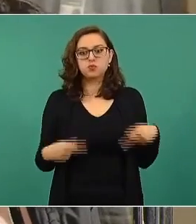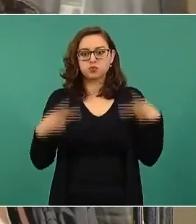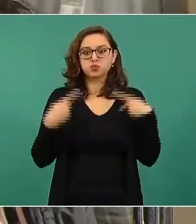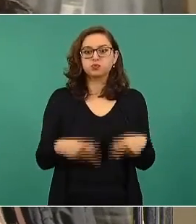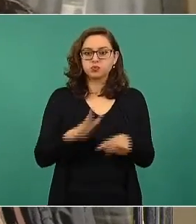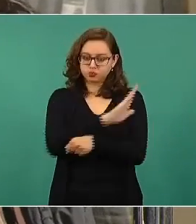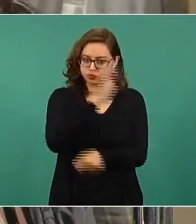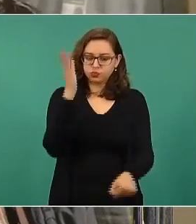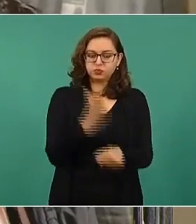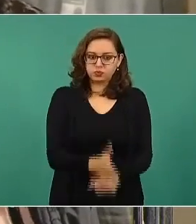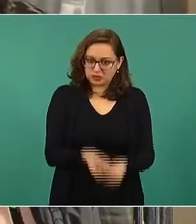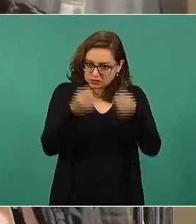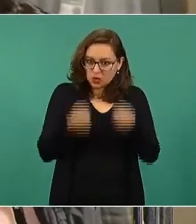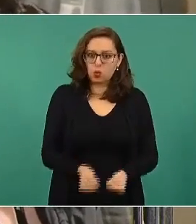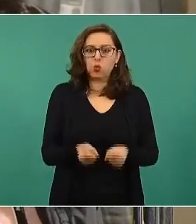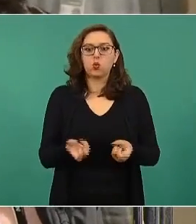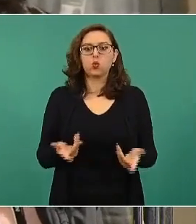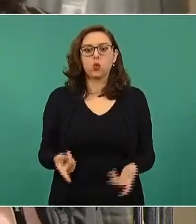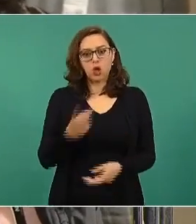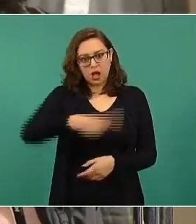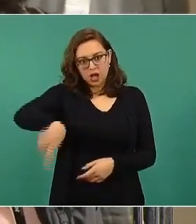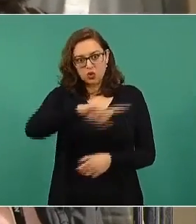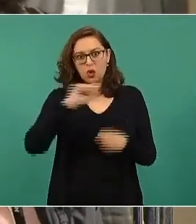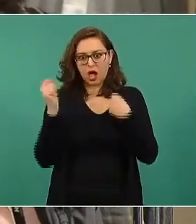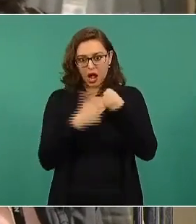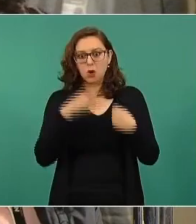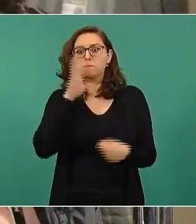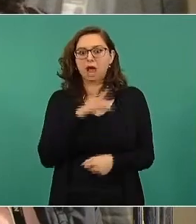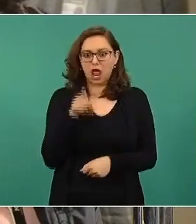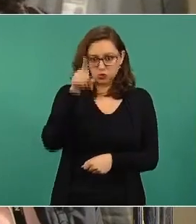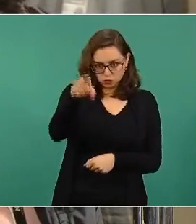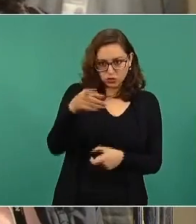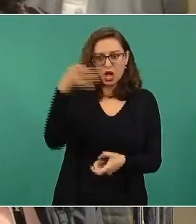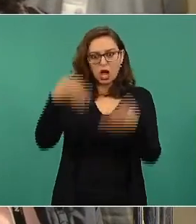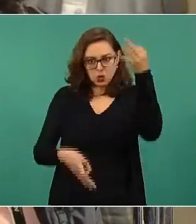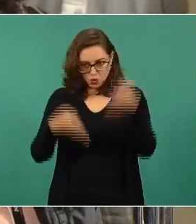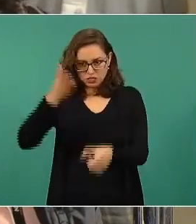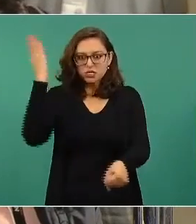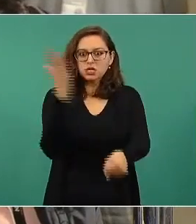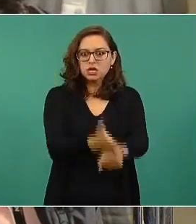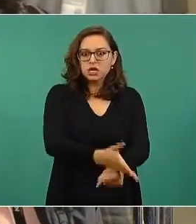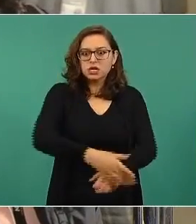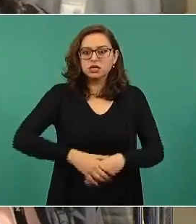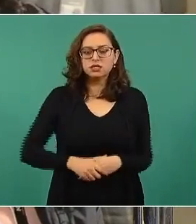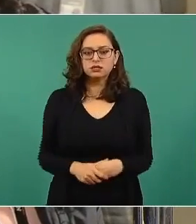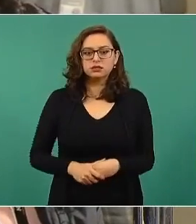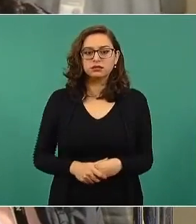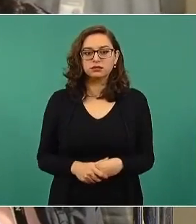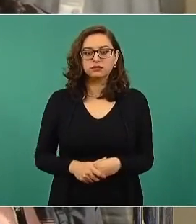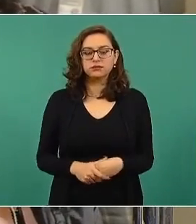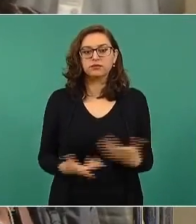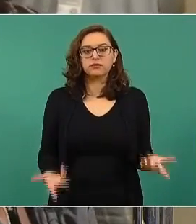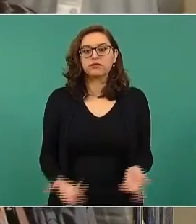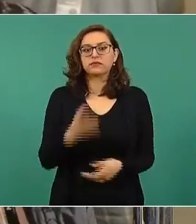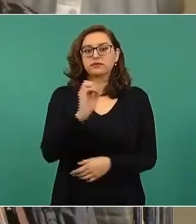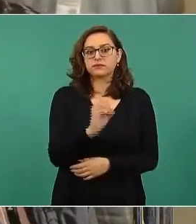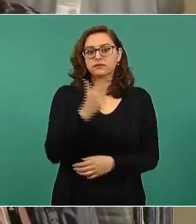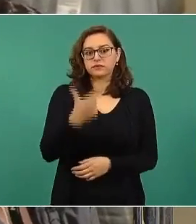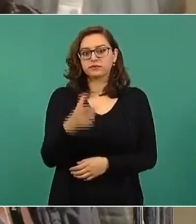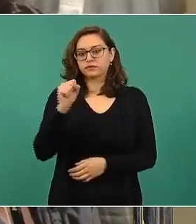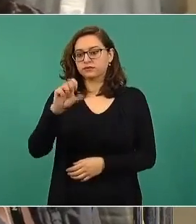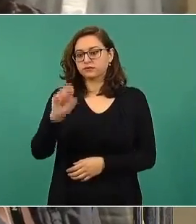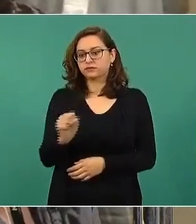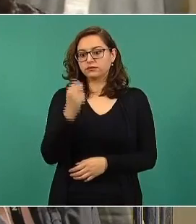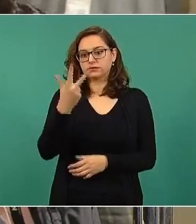su castigo si efectivamente tuvieron un delito y que se resuelva, por ejemplo, este caso. 0768